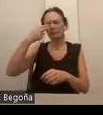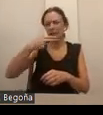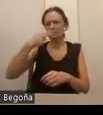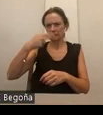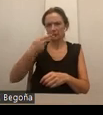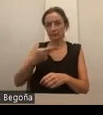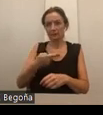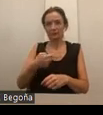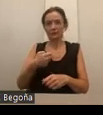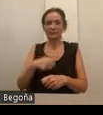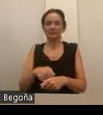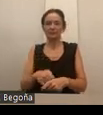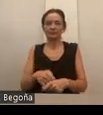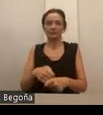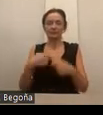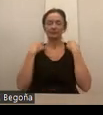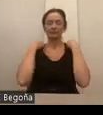terapéutico.